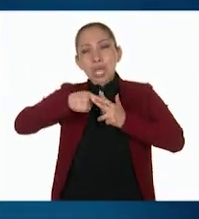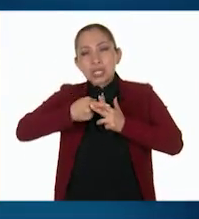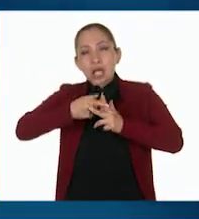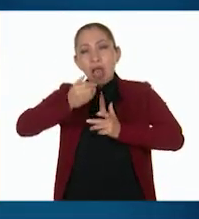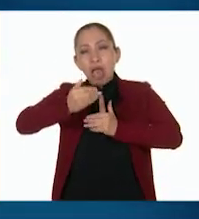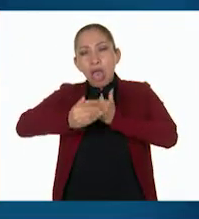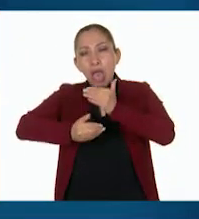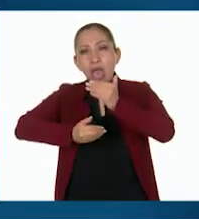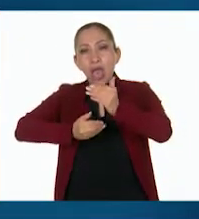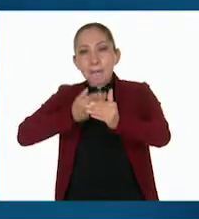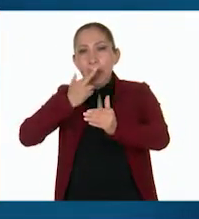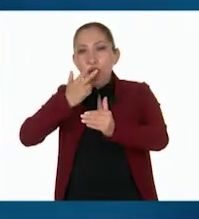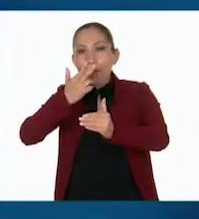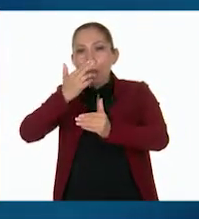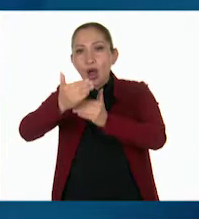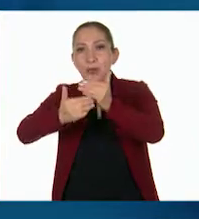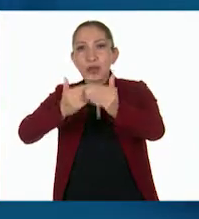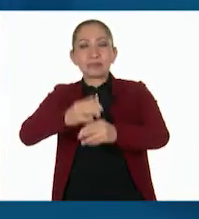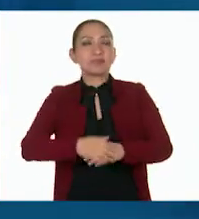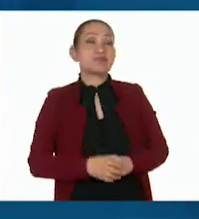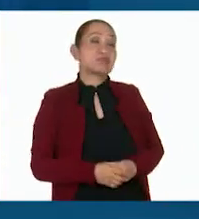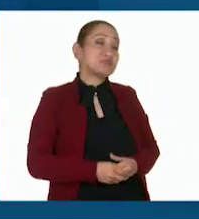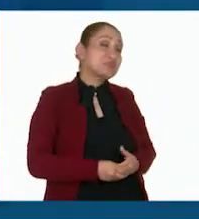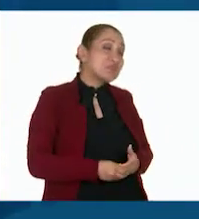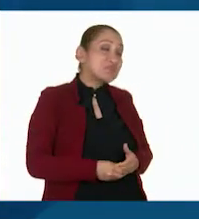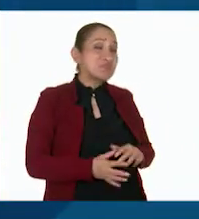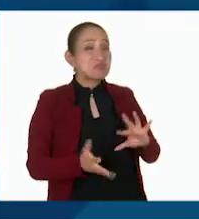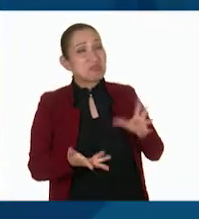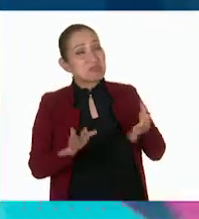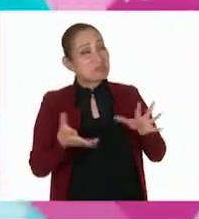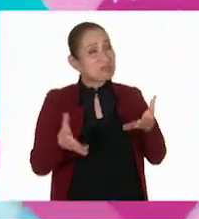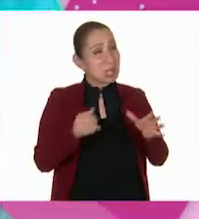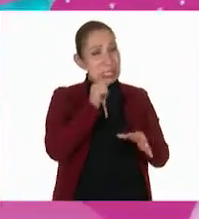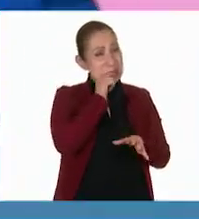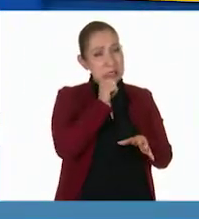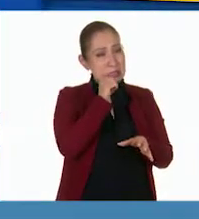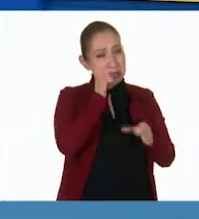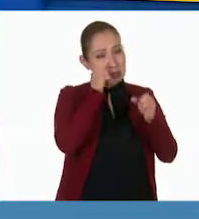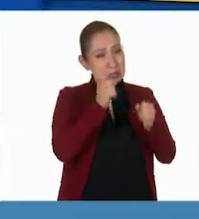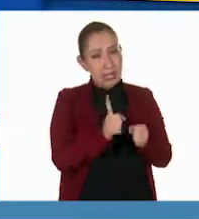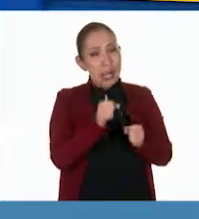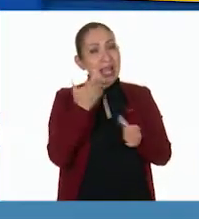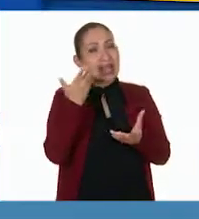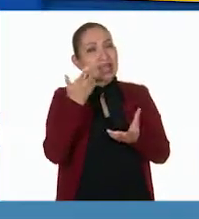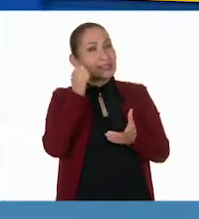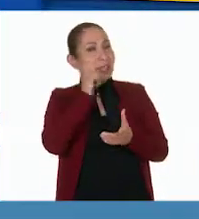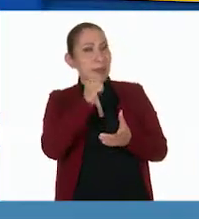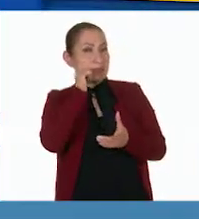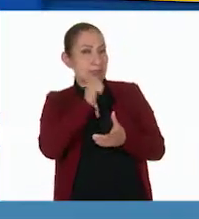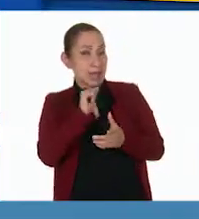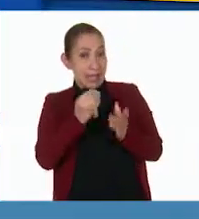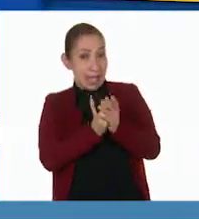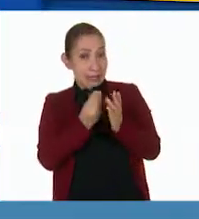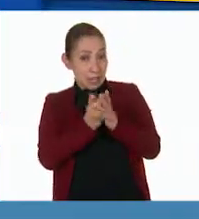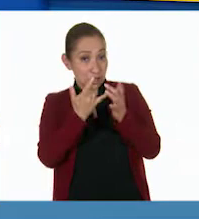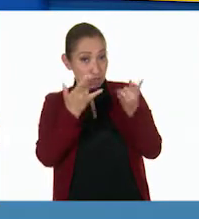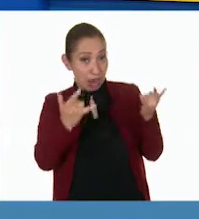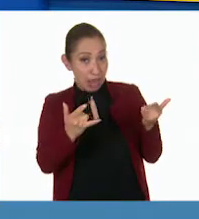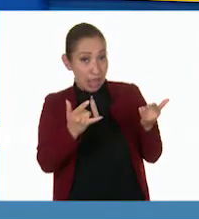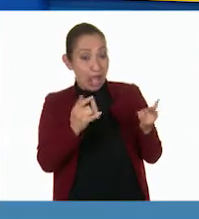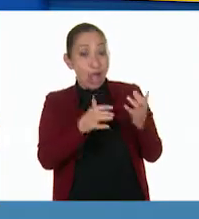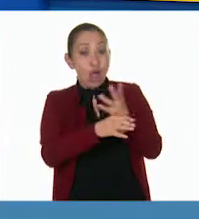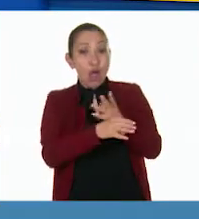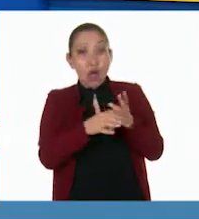por el buen camino del progreso. Más o menos, Jenny. Recuerda lo que siempre decimos en nuestra clase de historia.